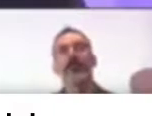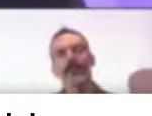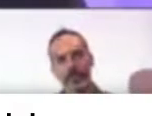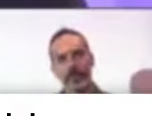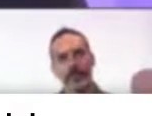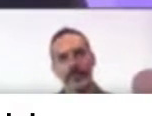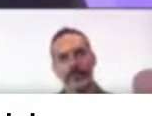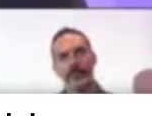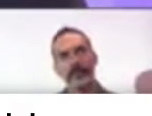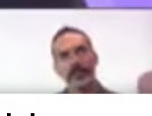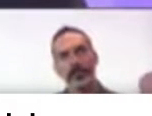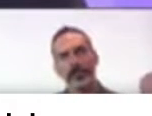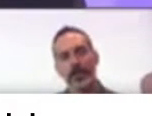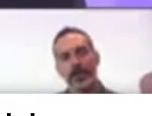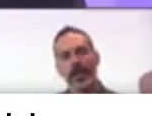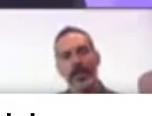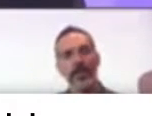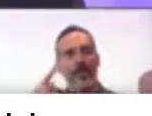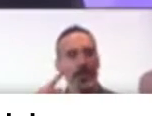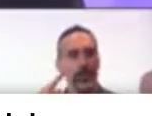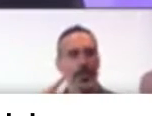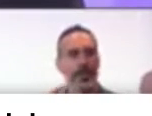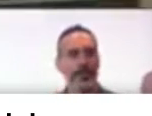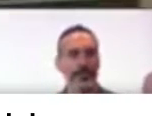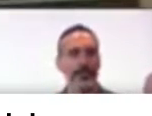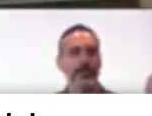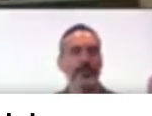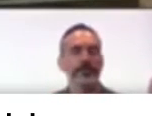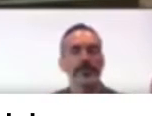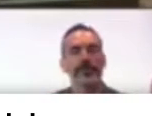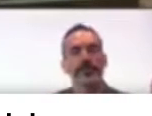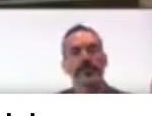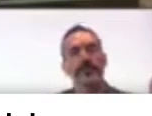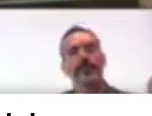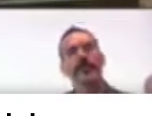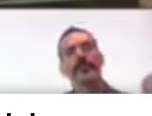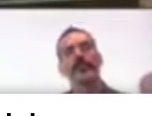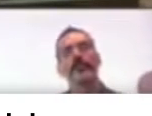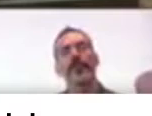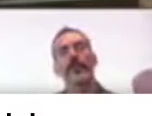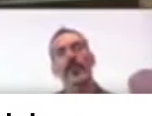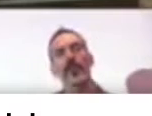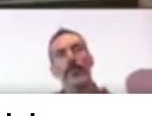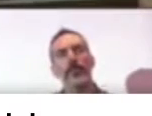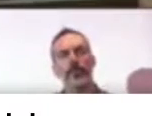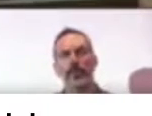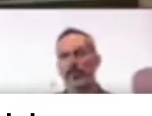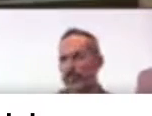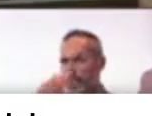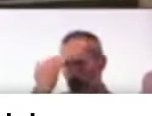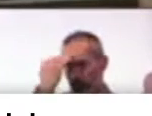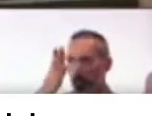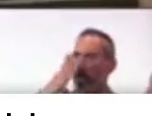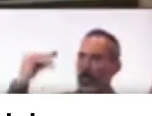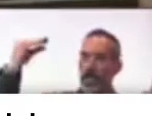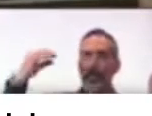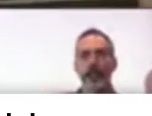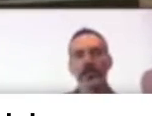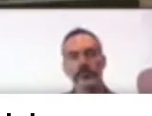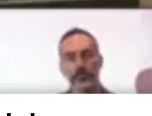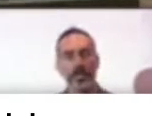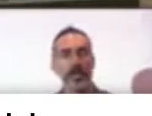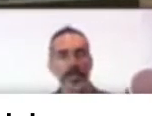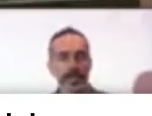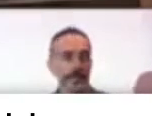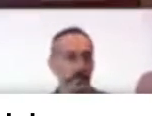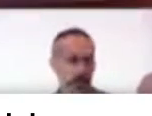Y yo quiero reconocer el trabajo del consorcio universitario, de la UAP, de las cámaras empresariales,